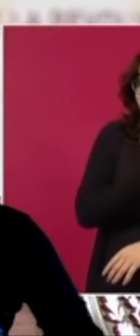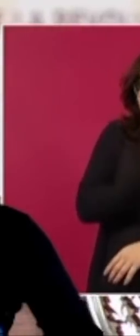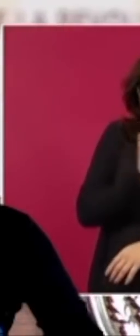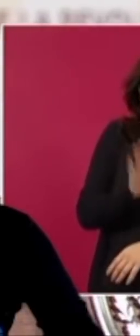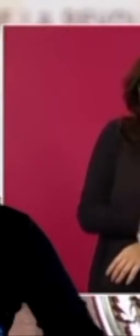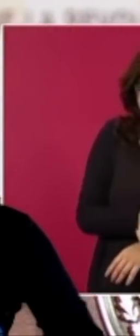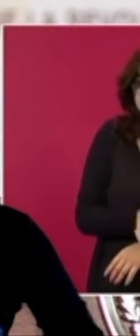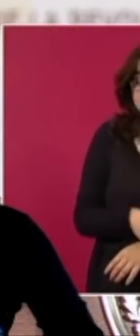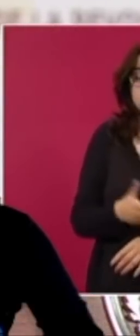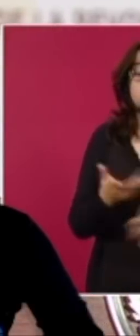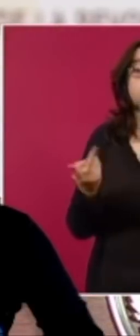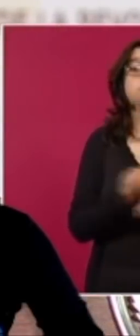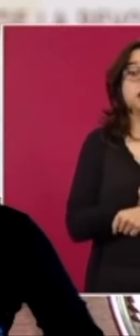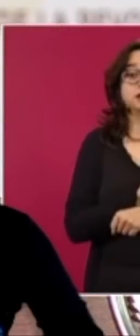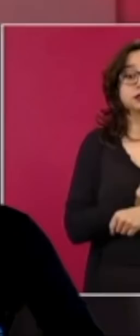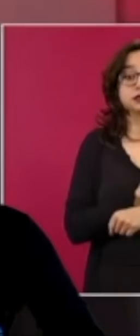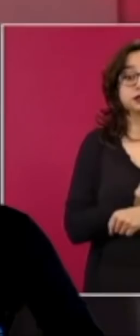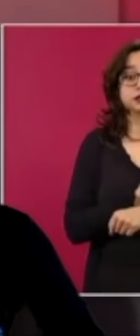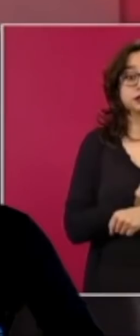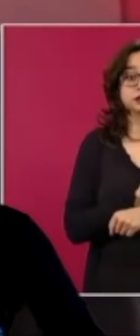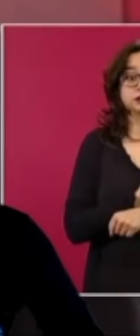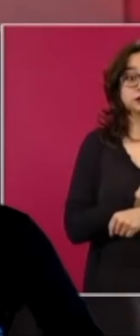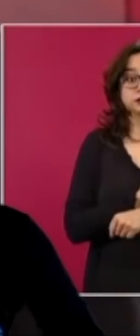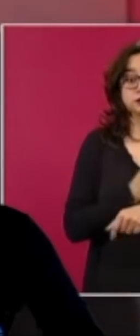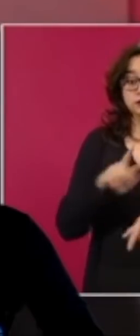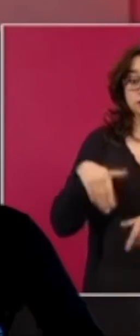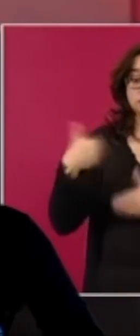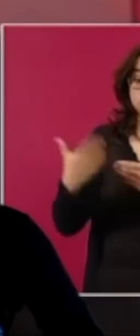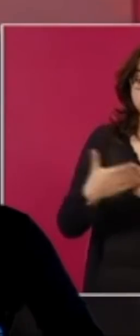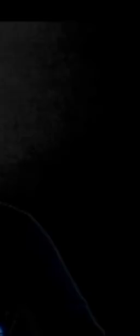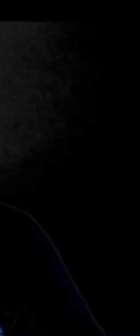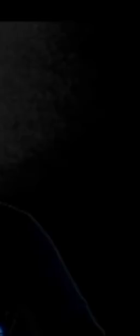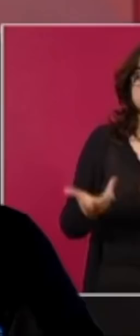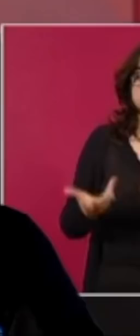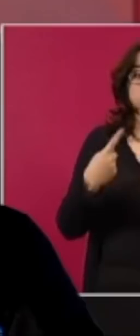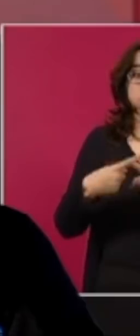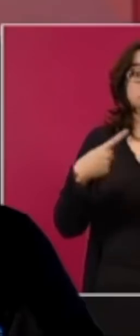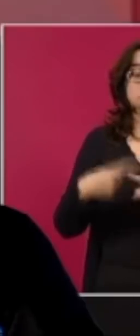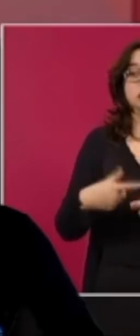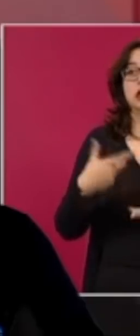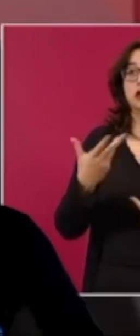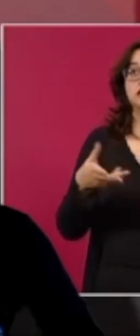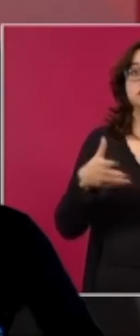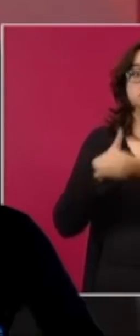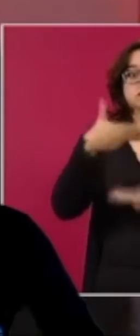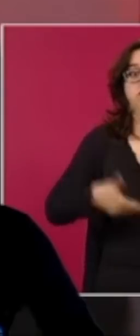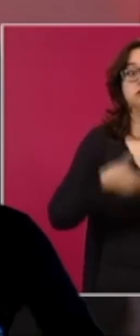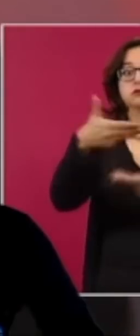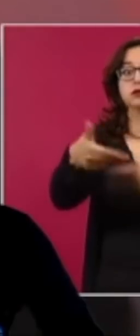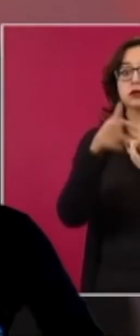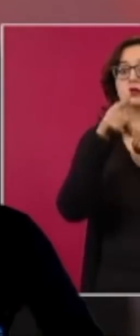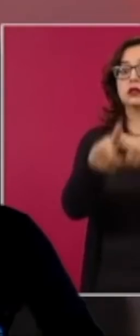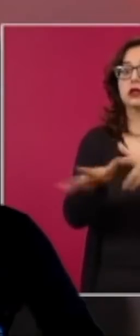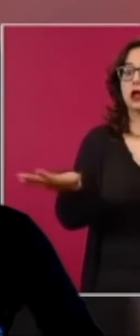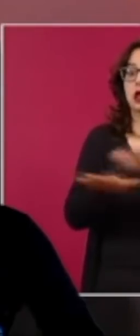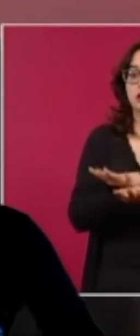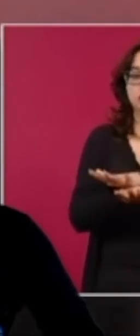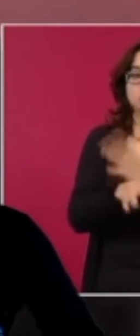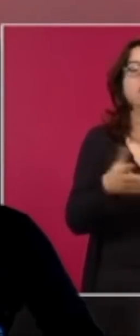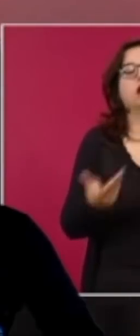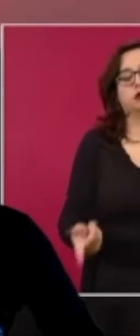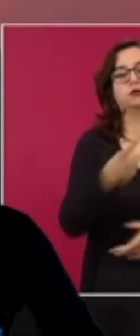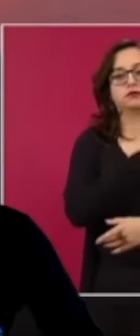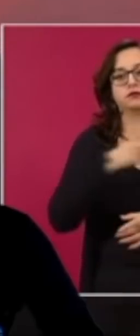se garantice la continuidad en el proceso de transformación y que no